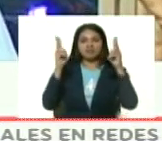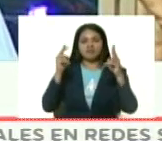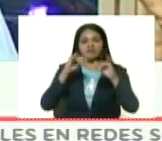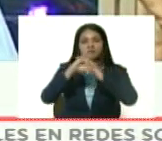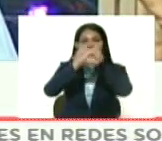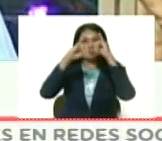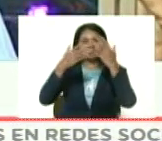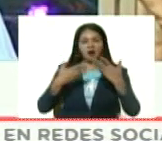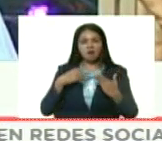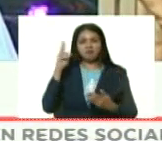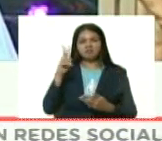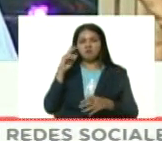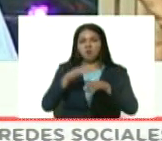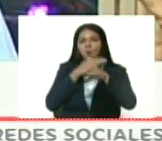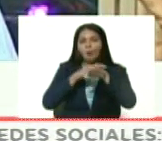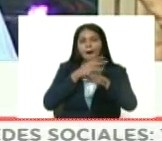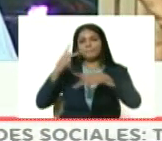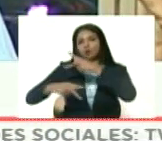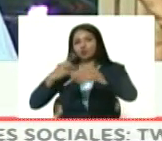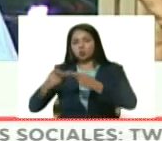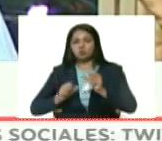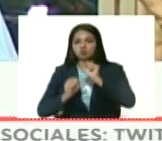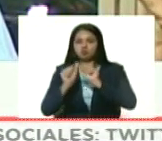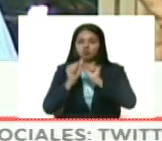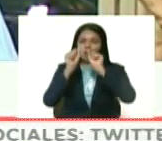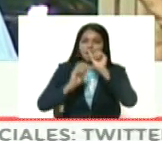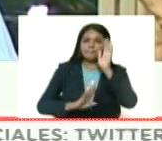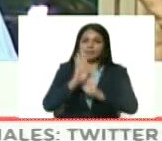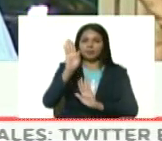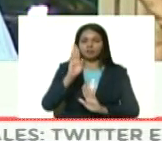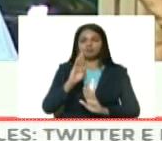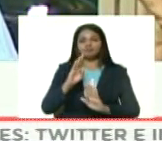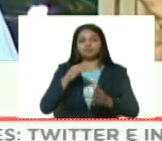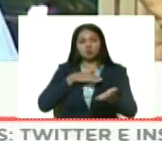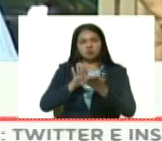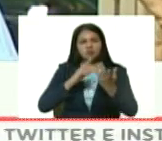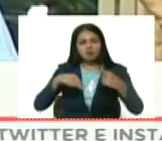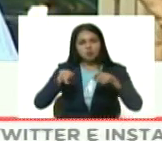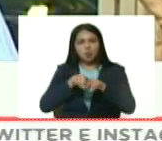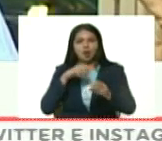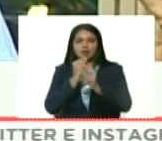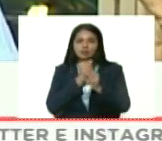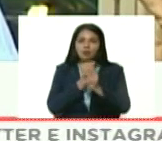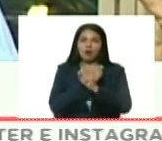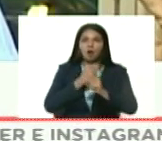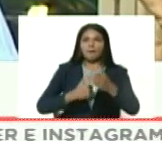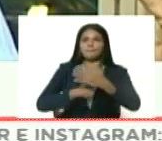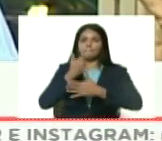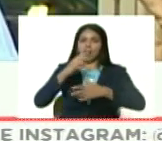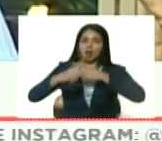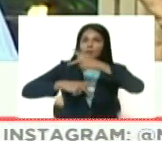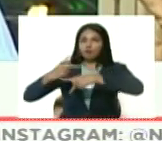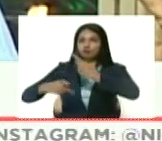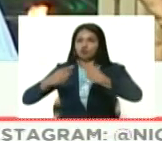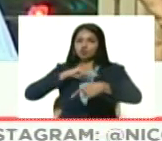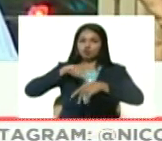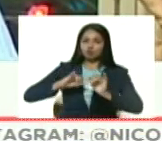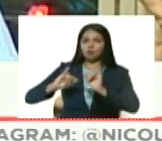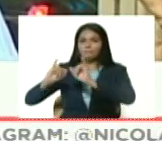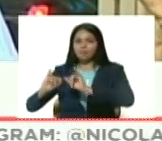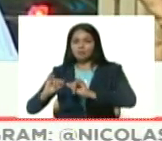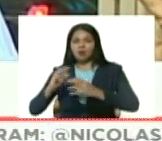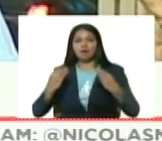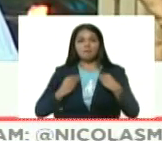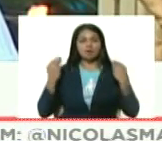Venezuela. Jueves productivo. Sigamos avanzando en la soberanía, en el trabajo y en la producción. Que viva